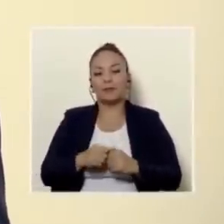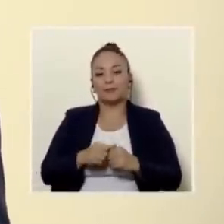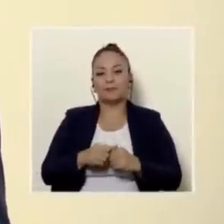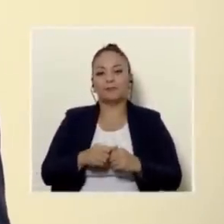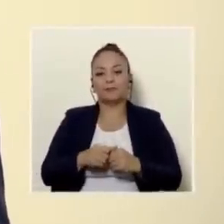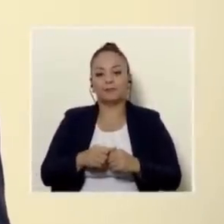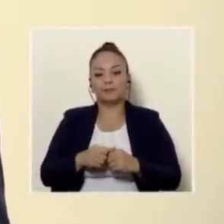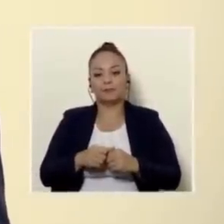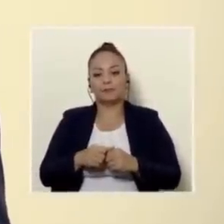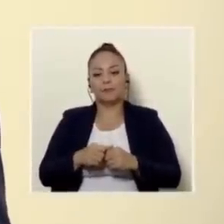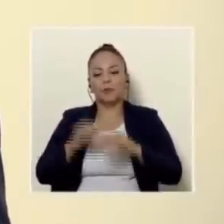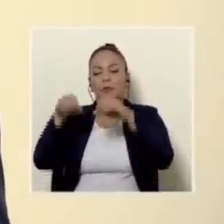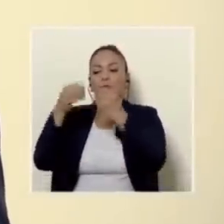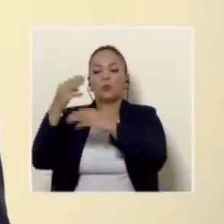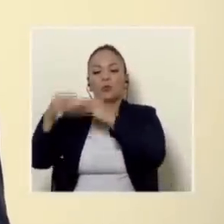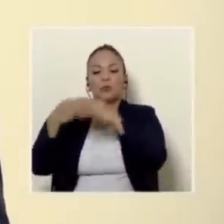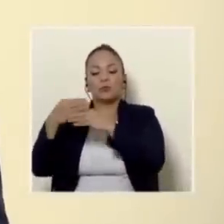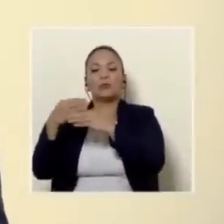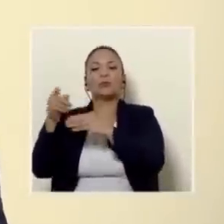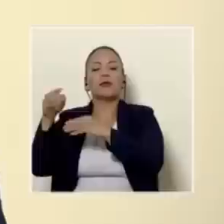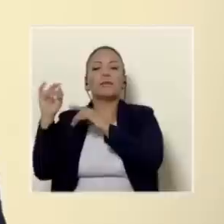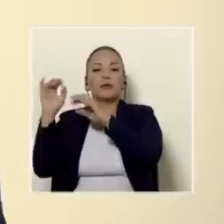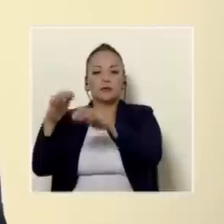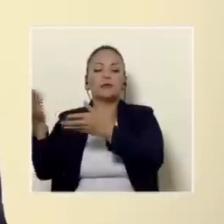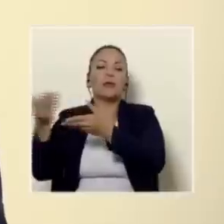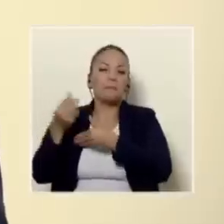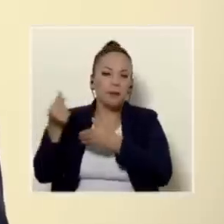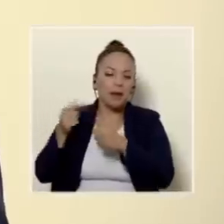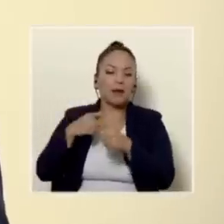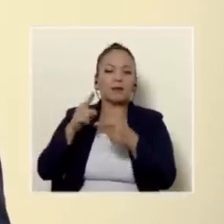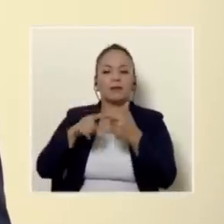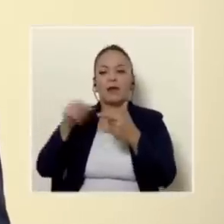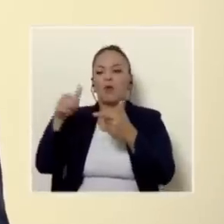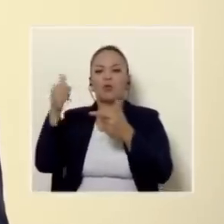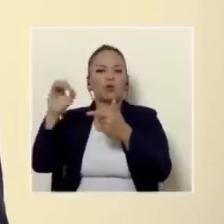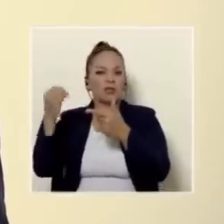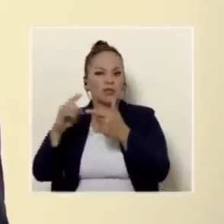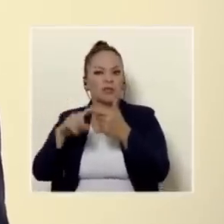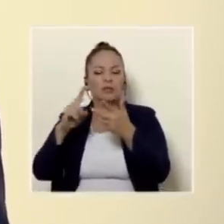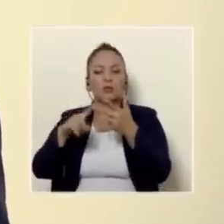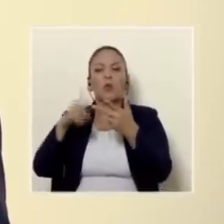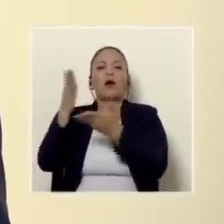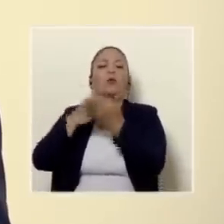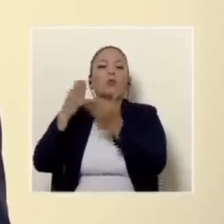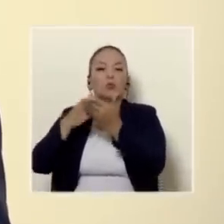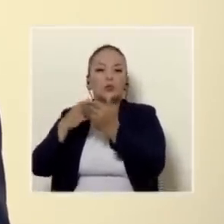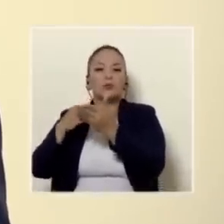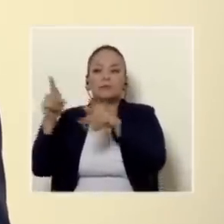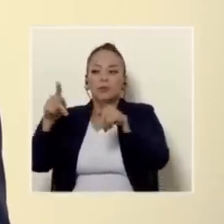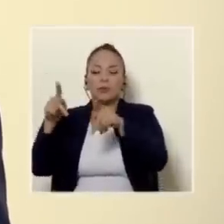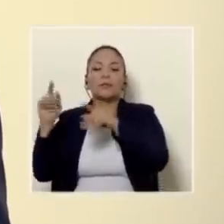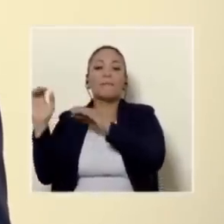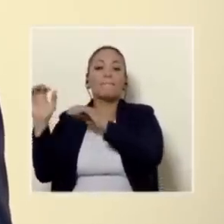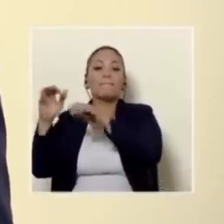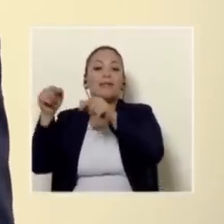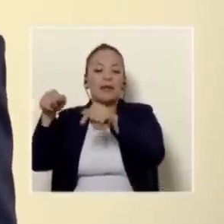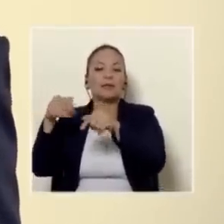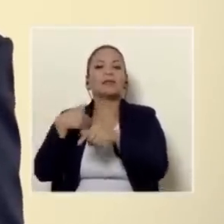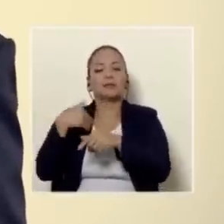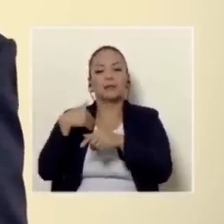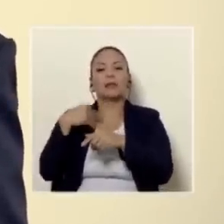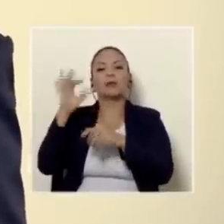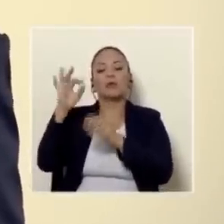da una plata, la Organización Mundial de las Inmigraciones nos da una plata. Algunos de los migrantes tienen plata para pagar